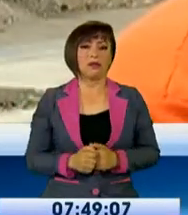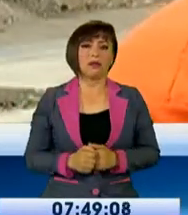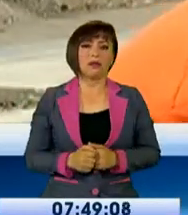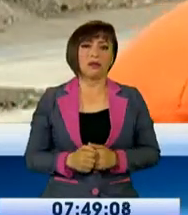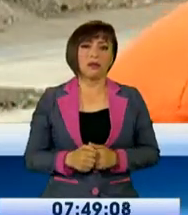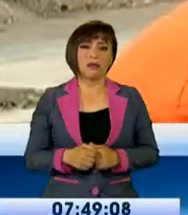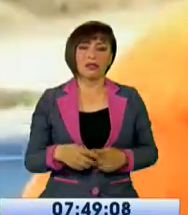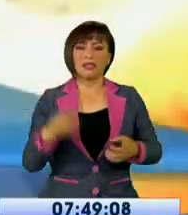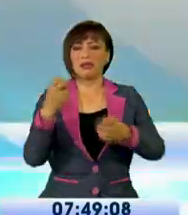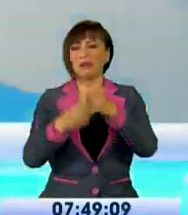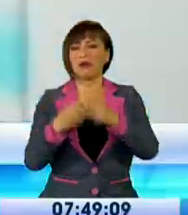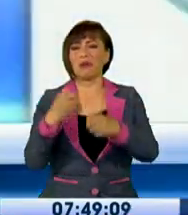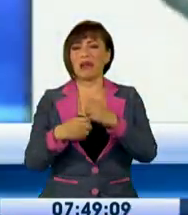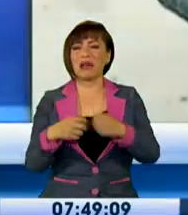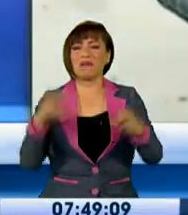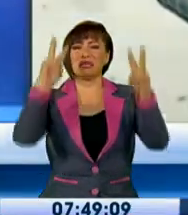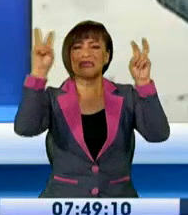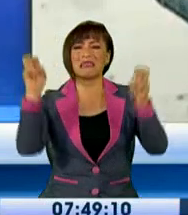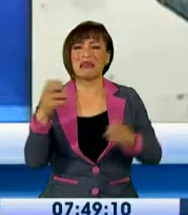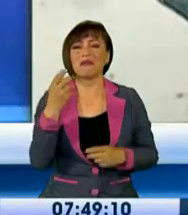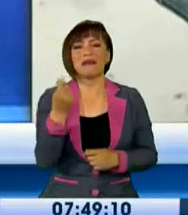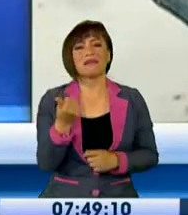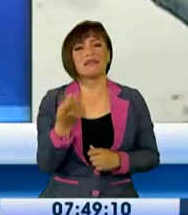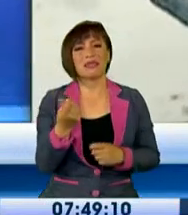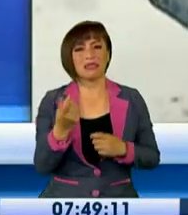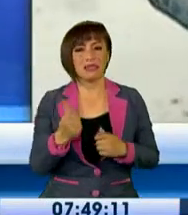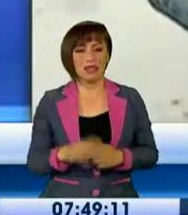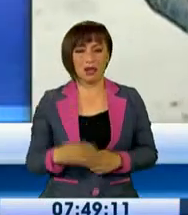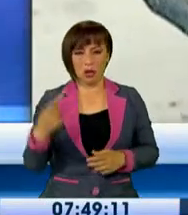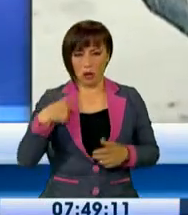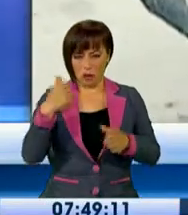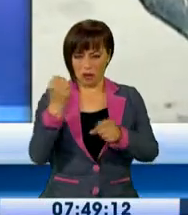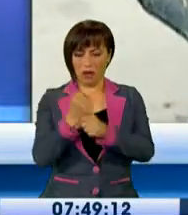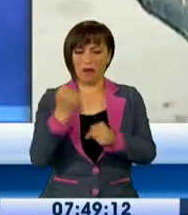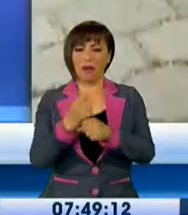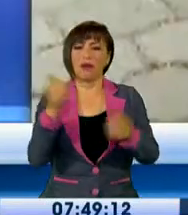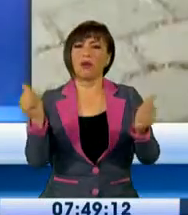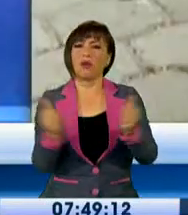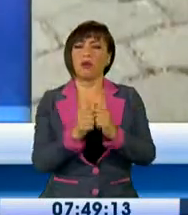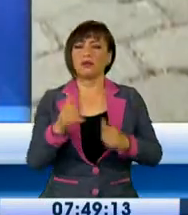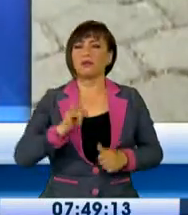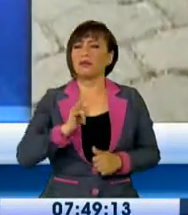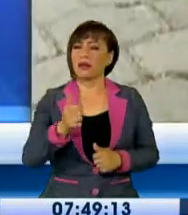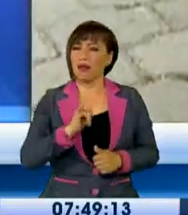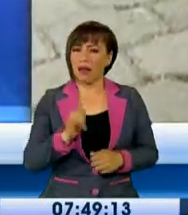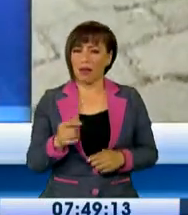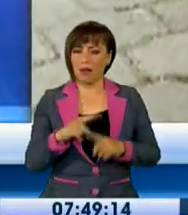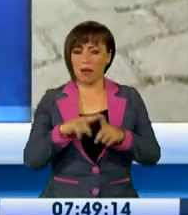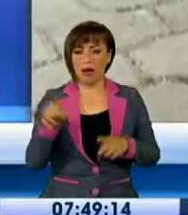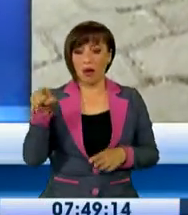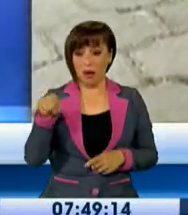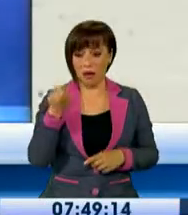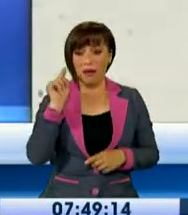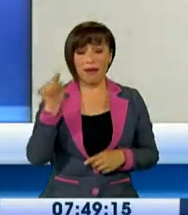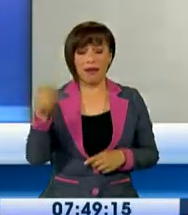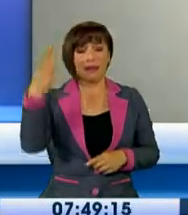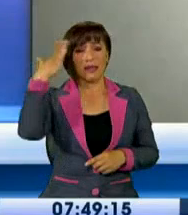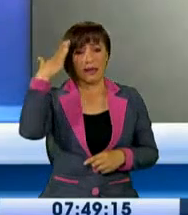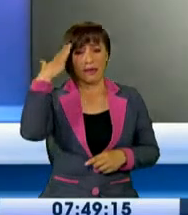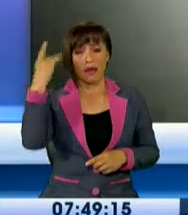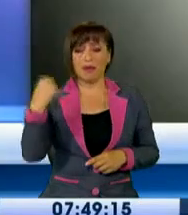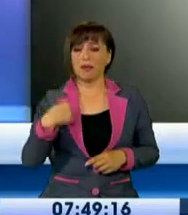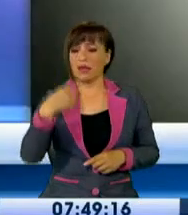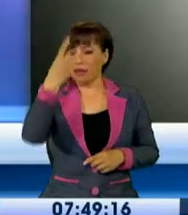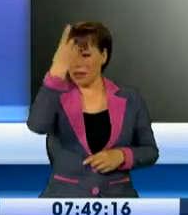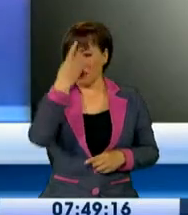nosotros era por dinero, porque como yo trabajé con él, pero a mí lo que me resiente es que no es justo que él, sabiendo lo que él me debe,